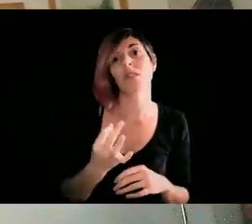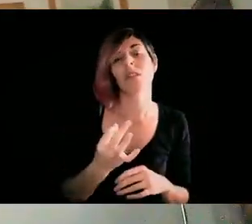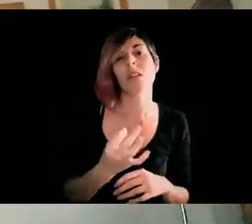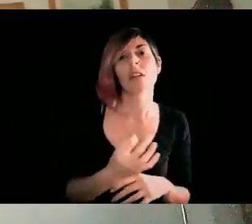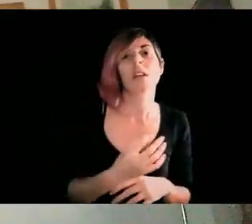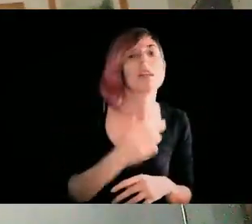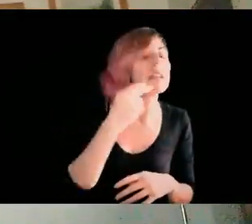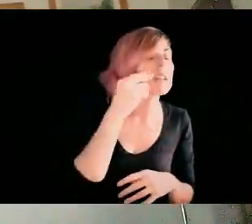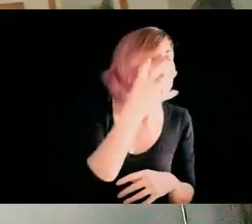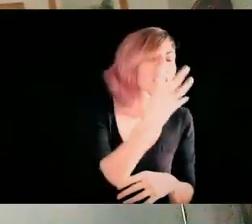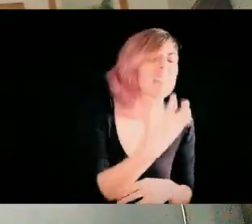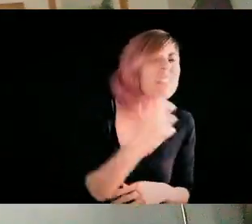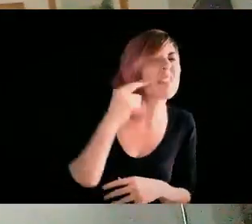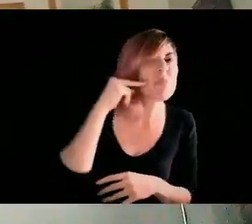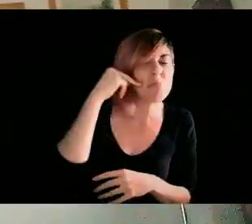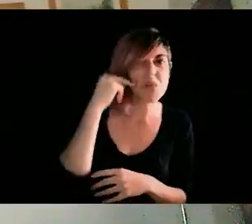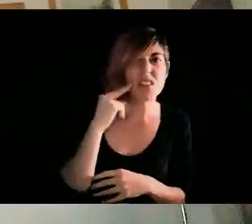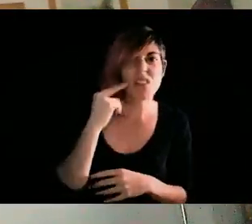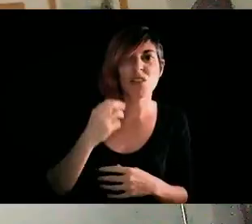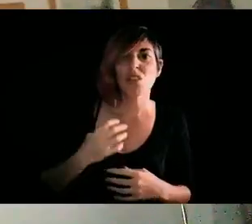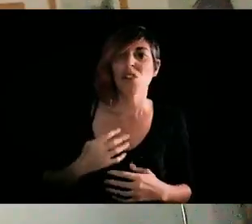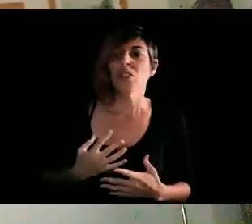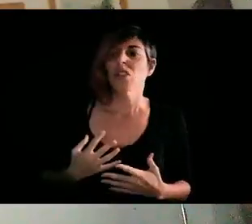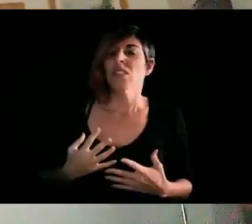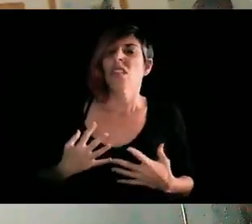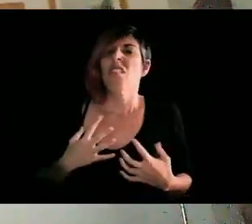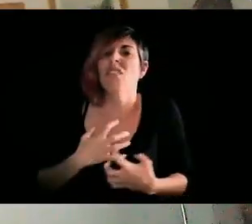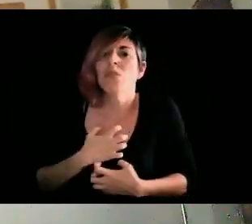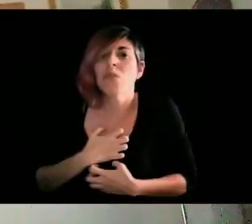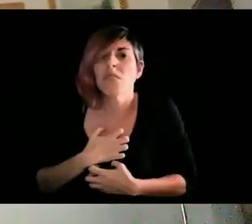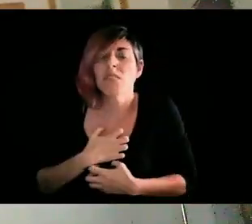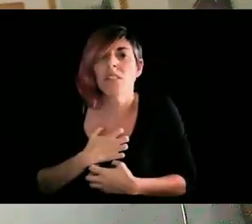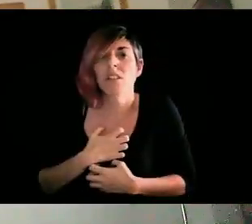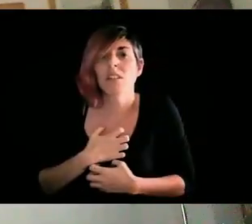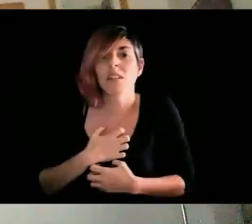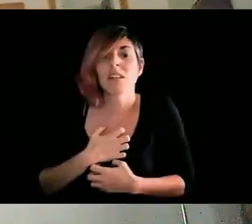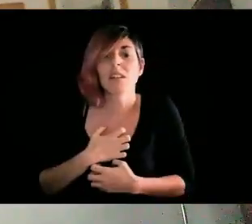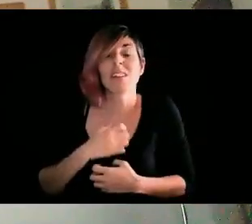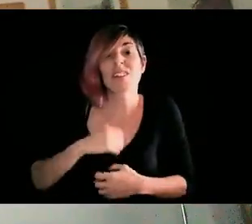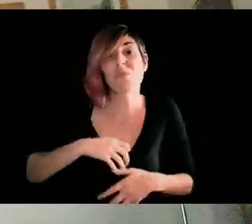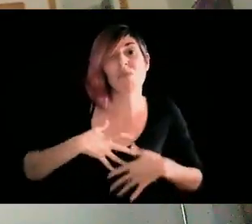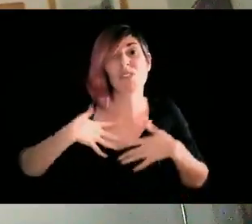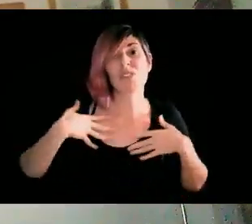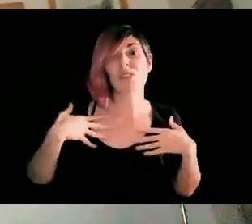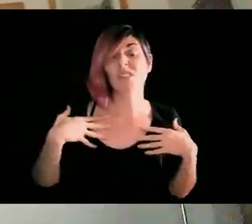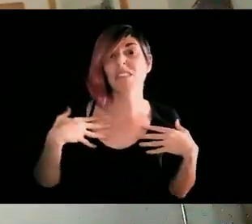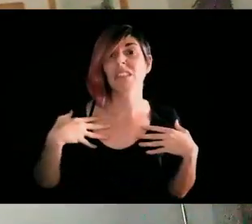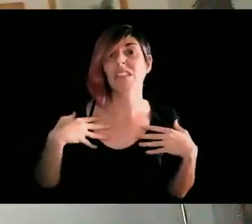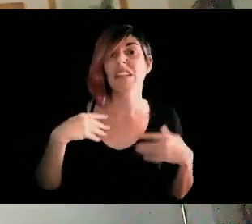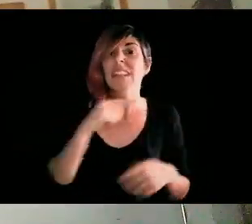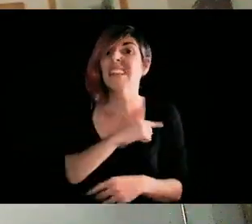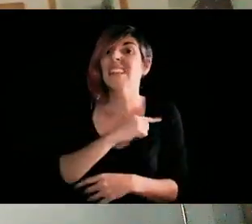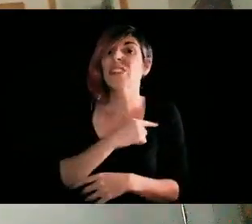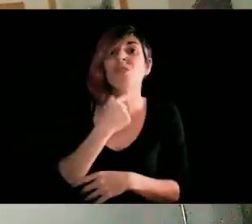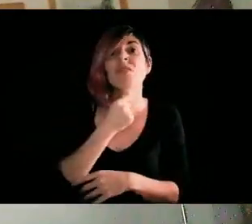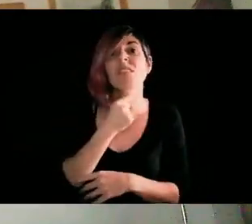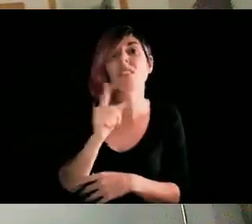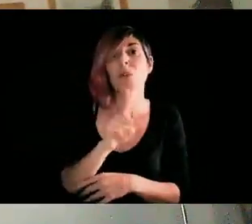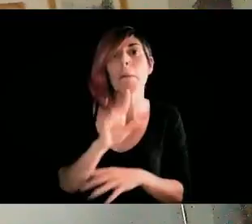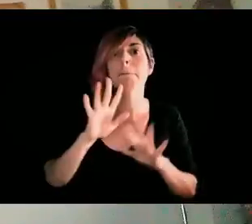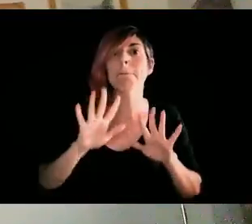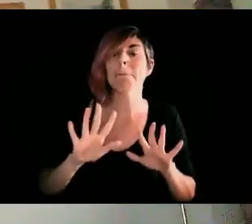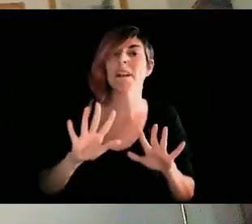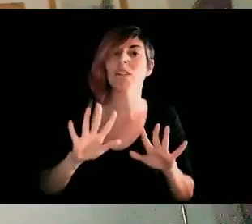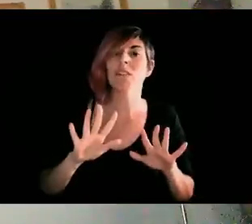de tristeza, de miedo, de angustia, emociones que no nos gusta sentir, pero que no nos gusta sentir en nuestra